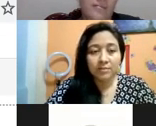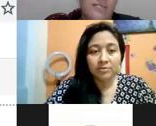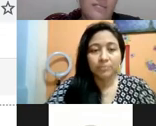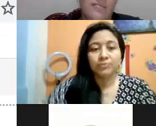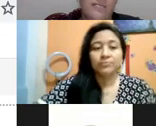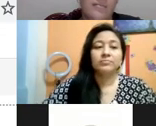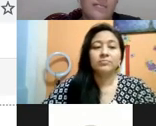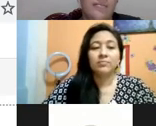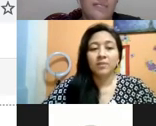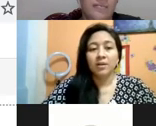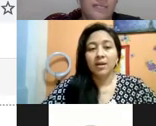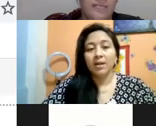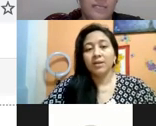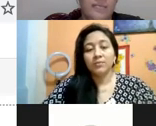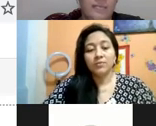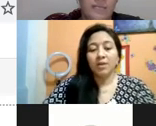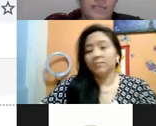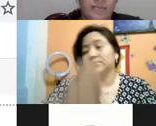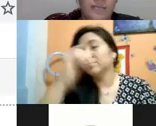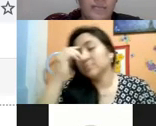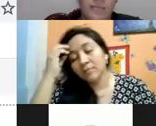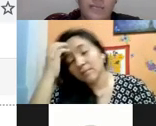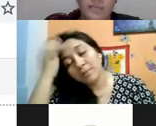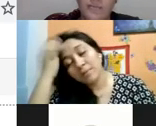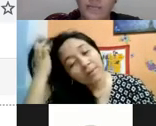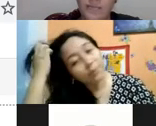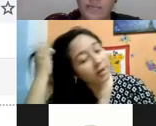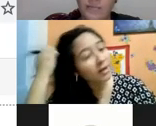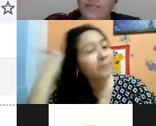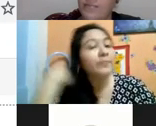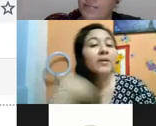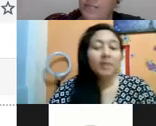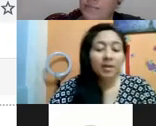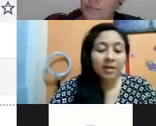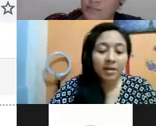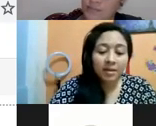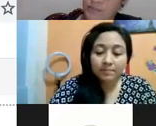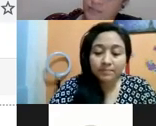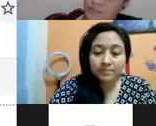pregunta 2. El enunciado. Vamos a poner...